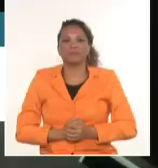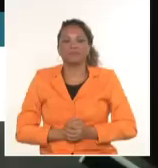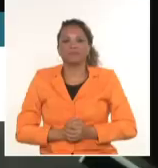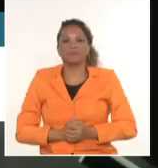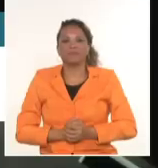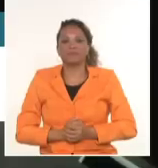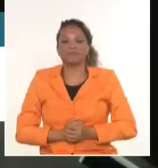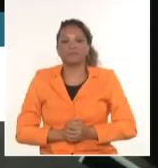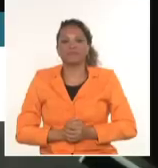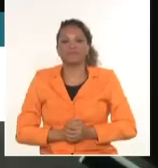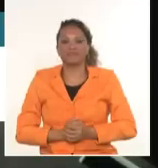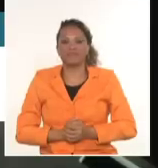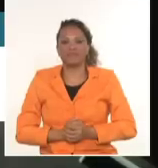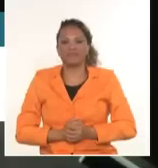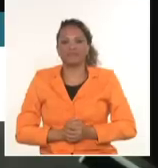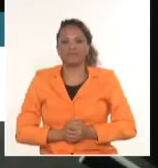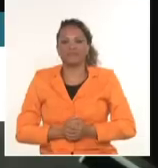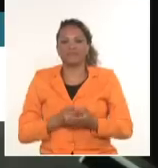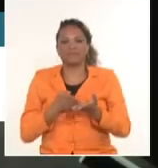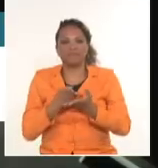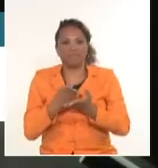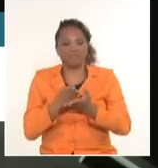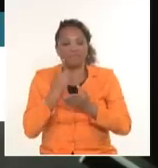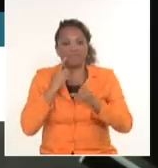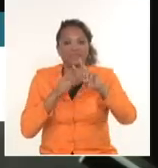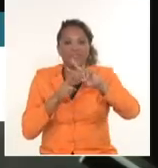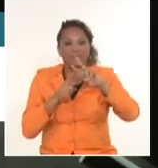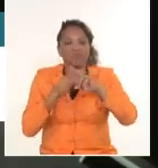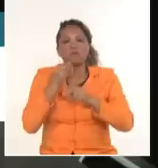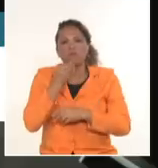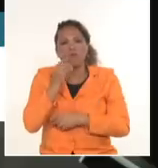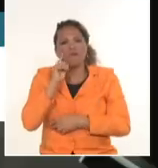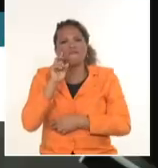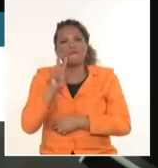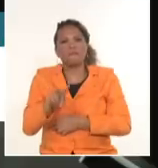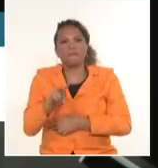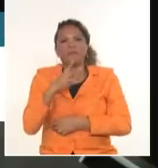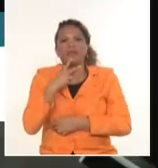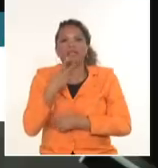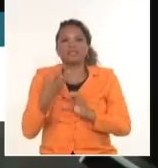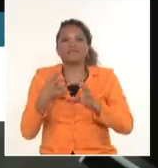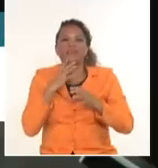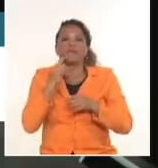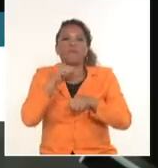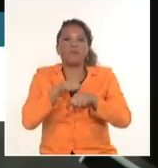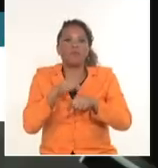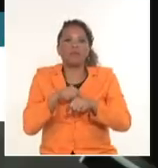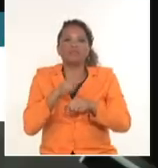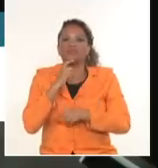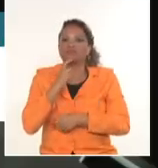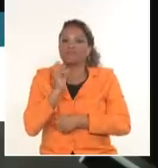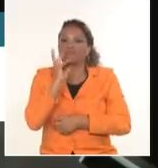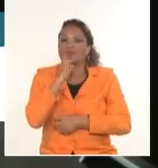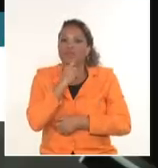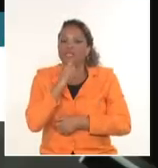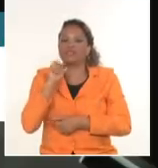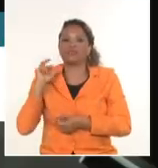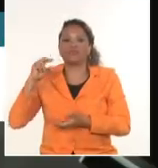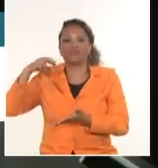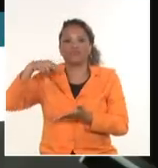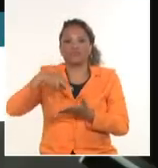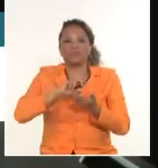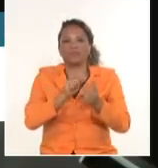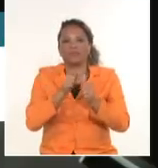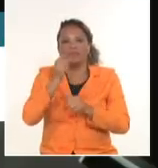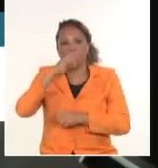emisión estelar del Noticiero Nacional de Televisión de Canal Caribe, que se replica por varios canales nacionales en